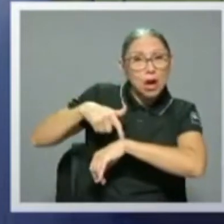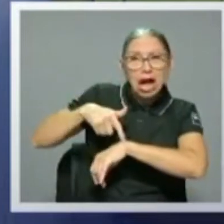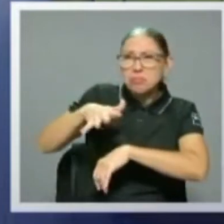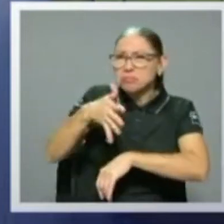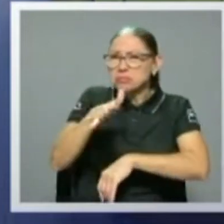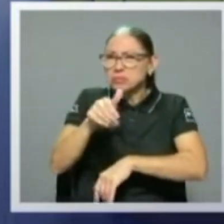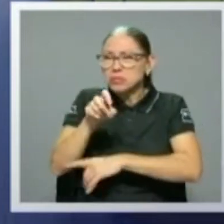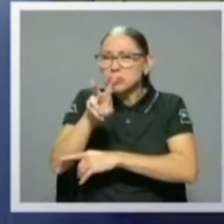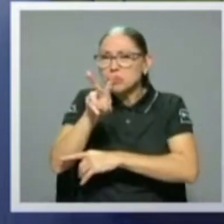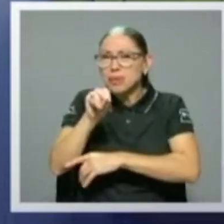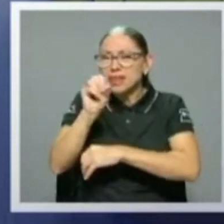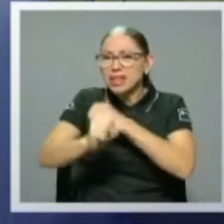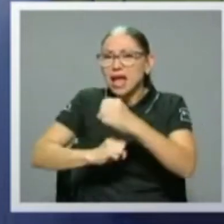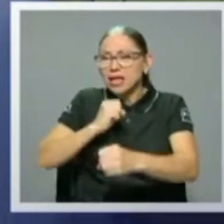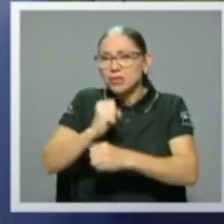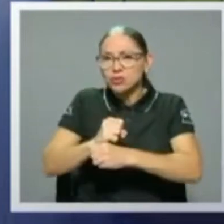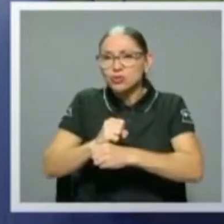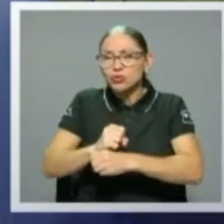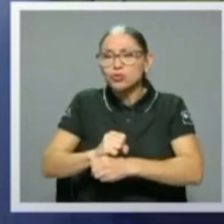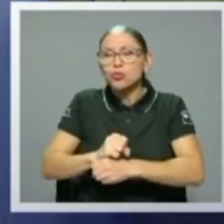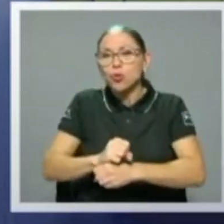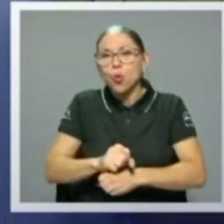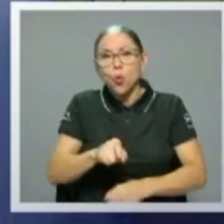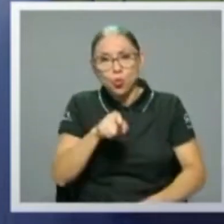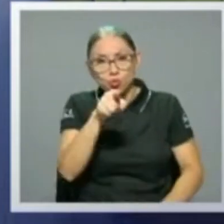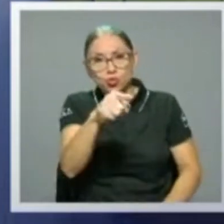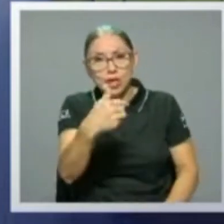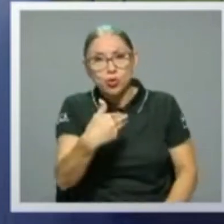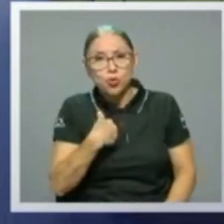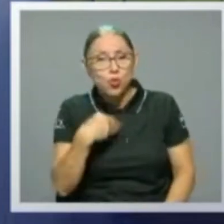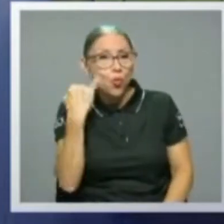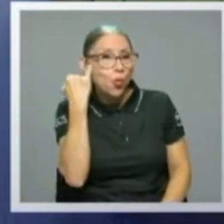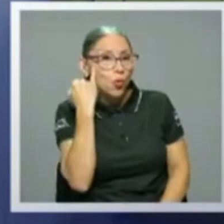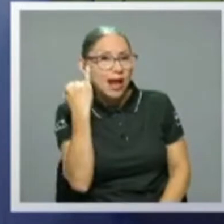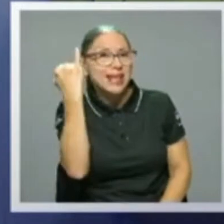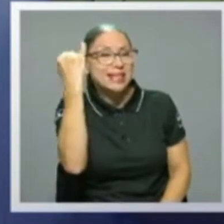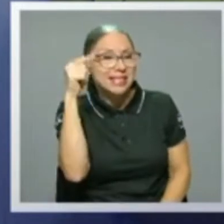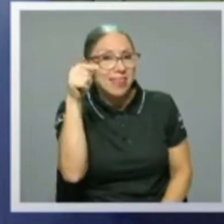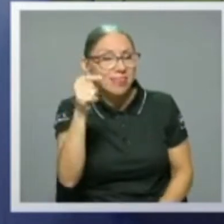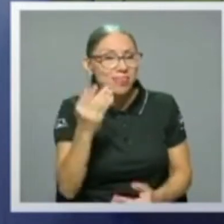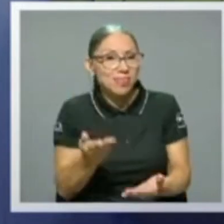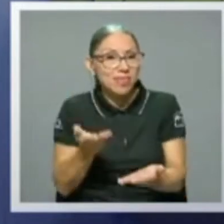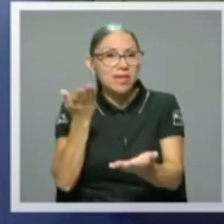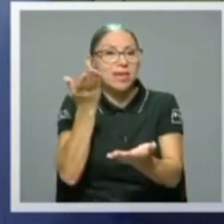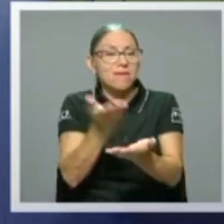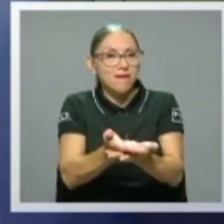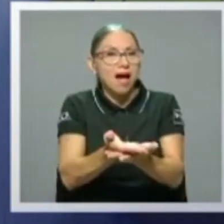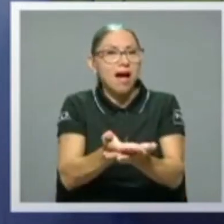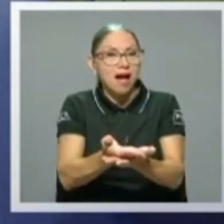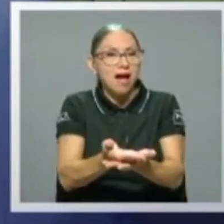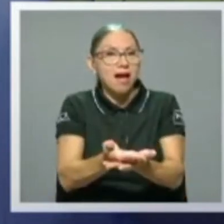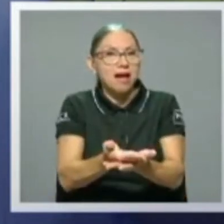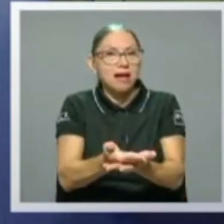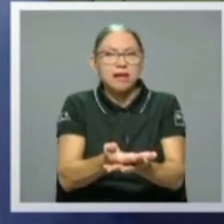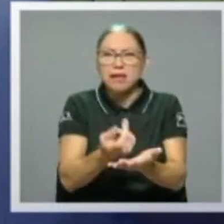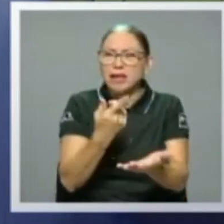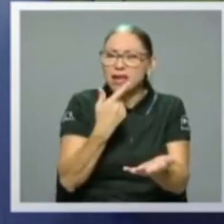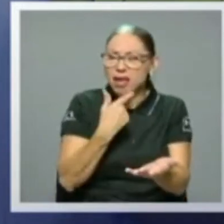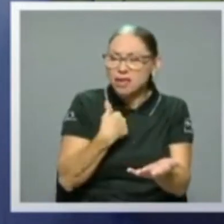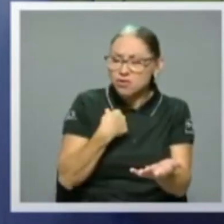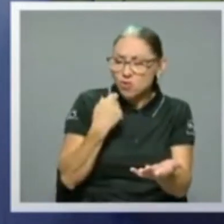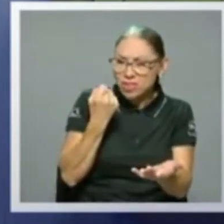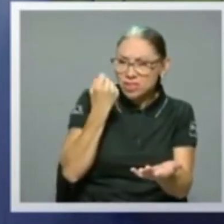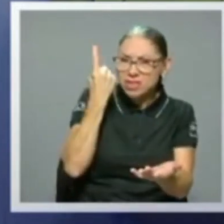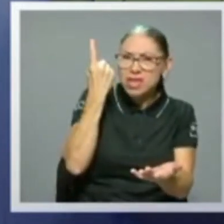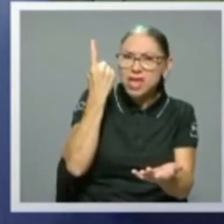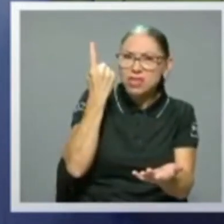20 años, una iniciativa que entiendo que por invitación